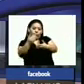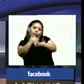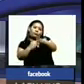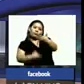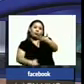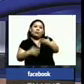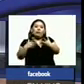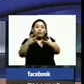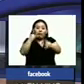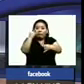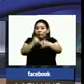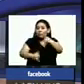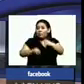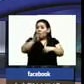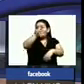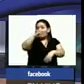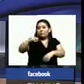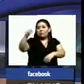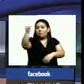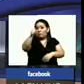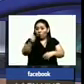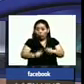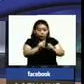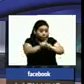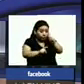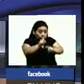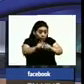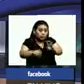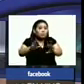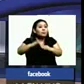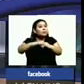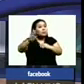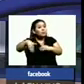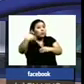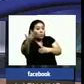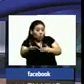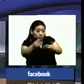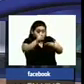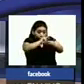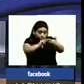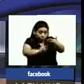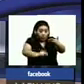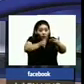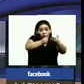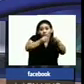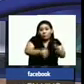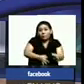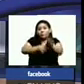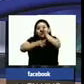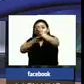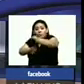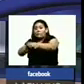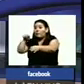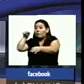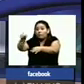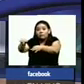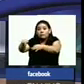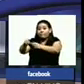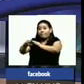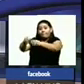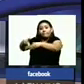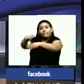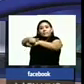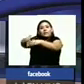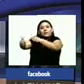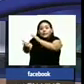terminar con el proceso el próximo 30 de agosto para posteriormente entregar su informe a la comisión política y que sea esta la que